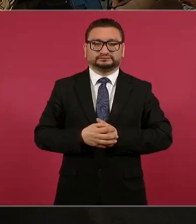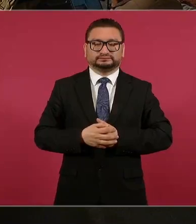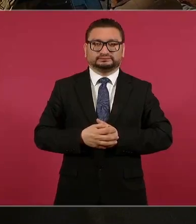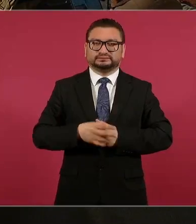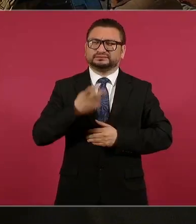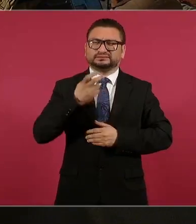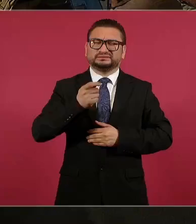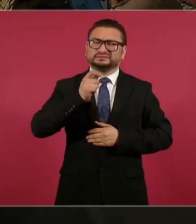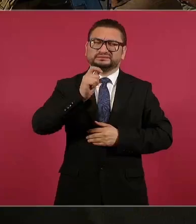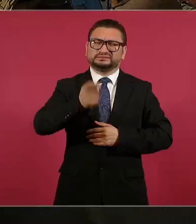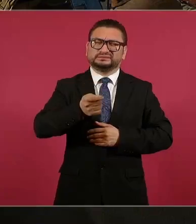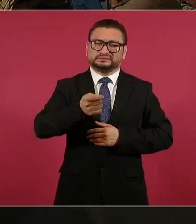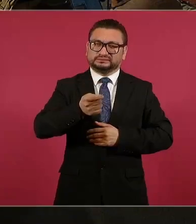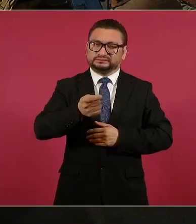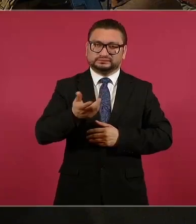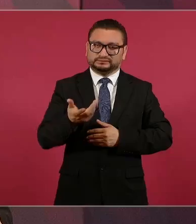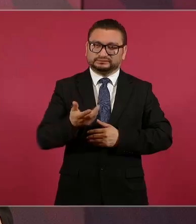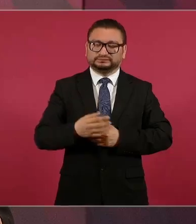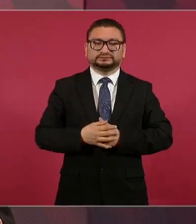significa